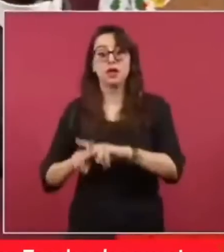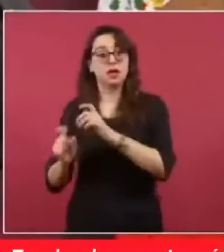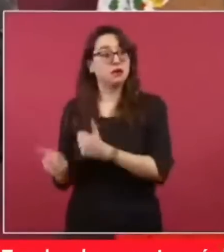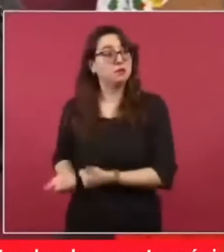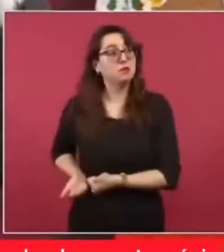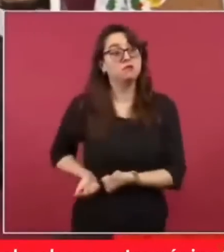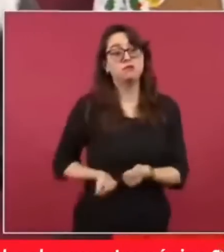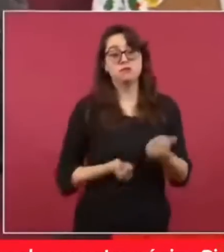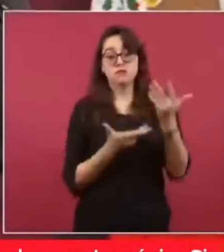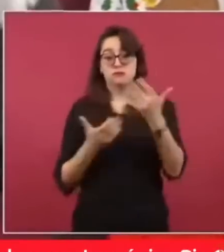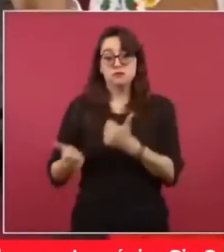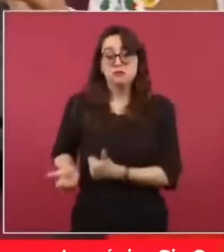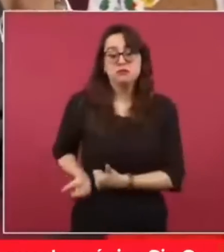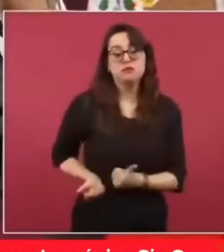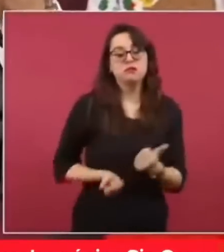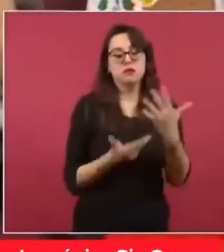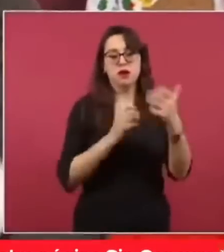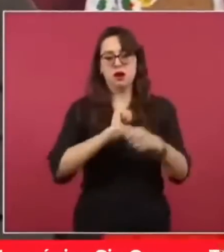creen